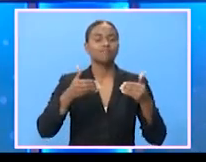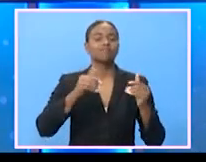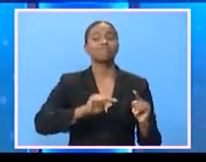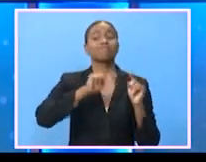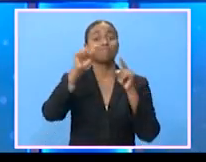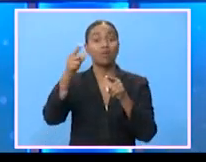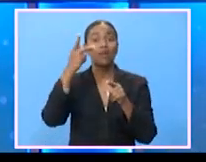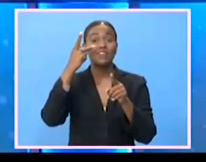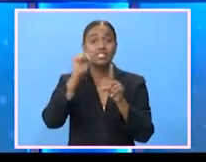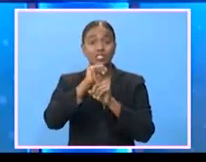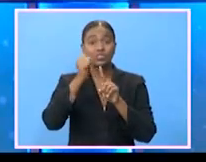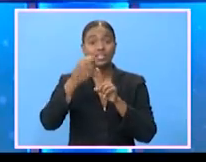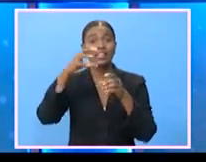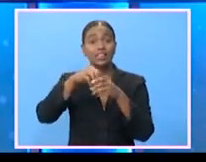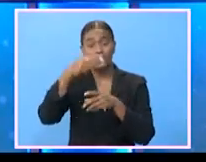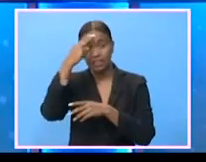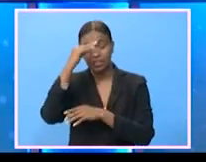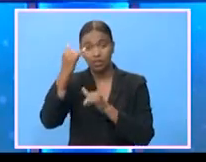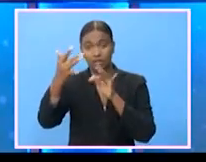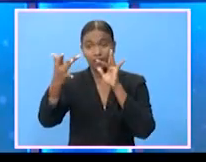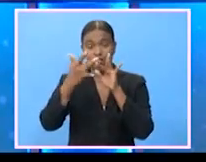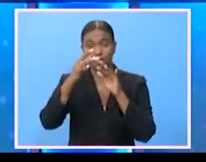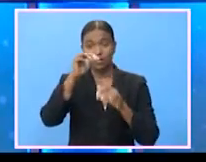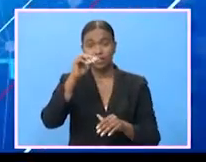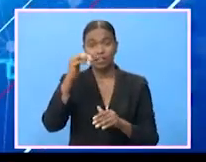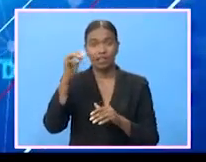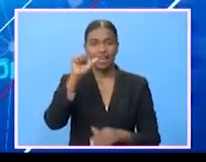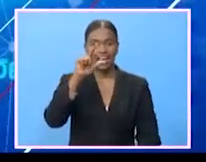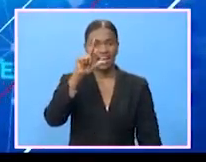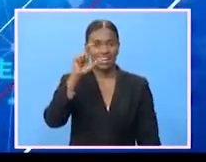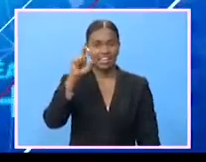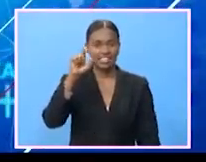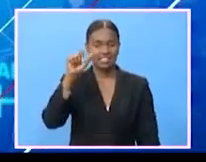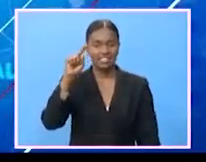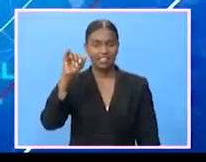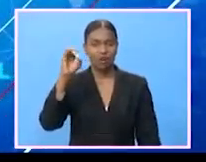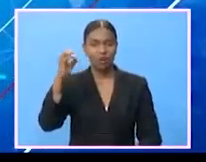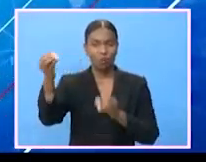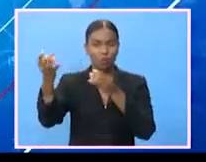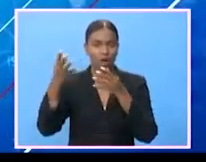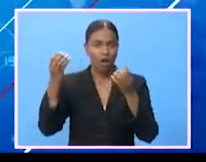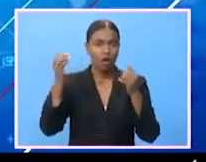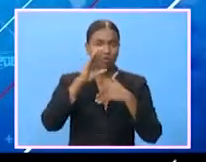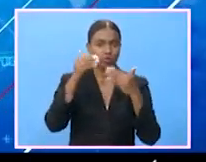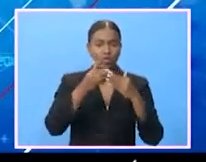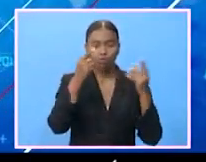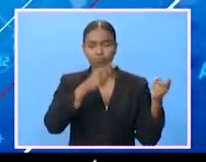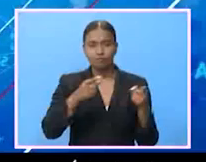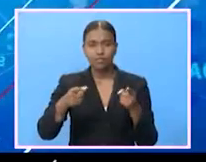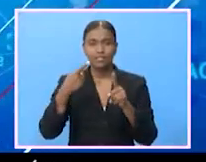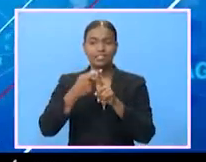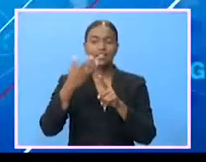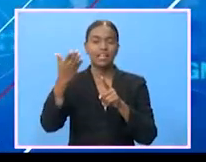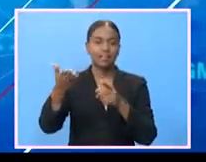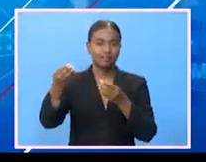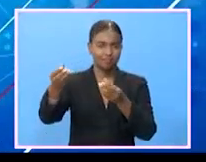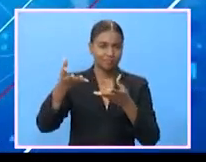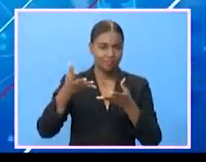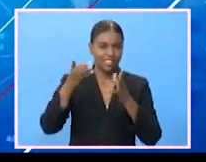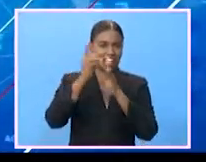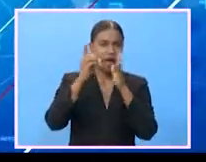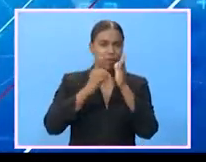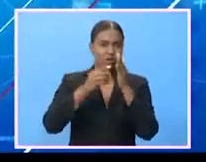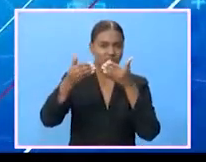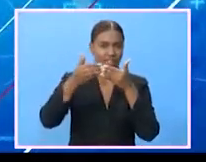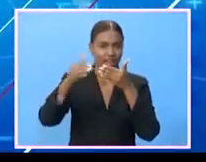realidad de Haití. Tenemos a nuestro compañero en directo, Alex Santiago, para contarnos todos los detalles desde la frontera por Dajabón.